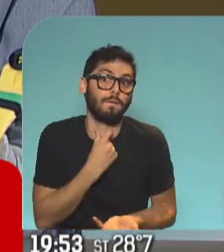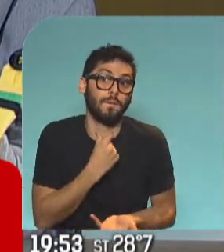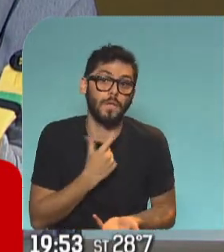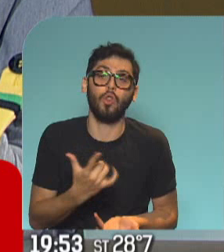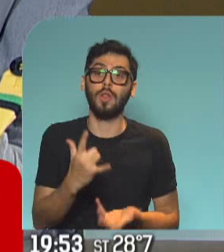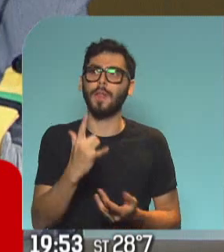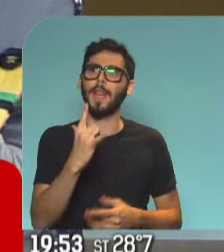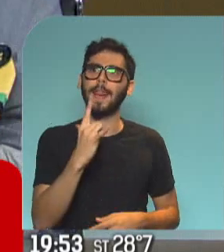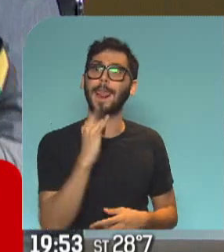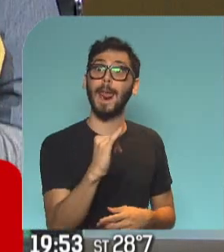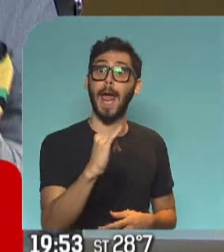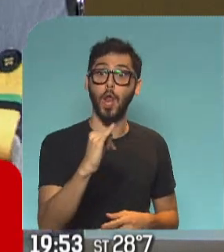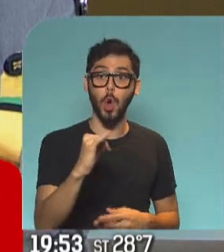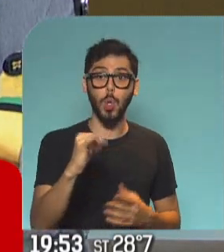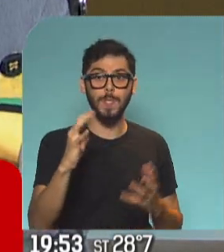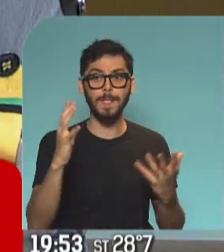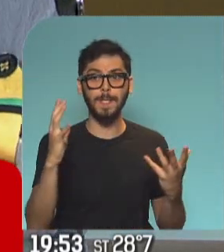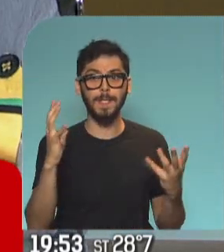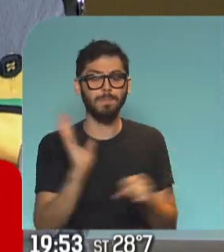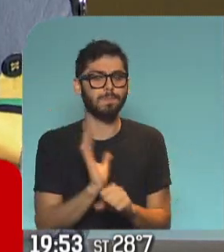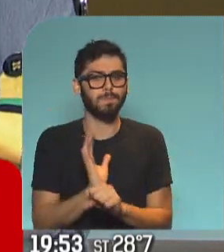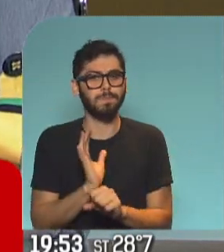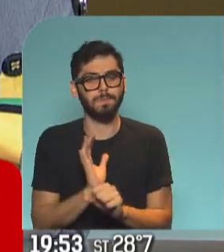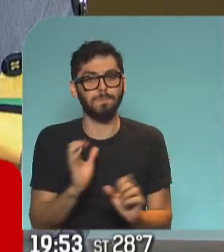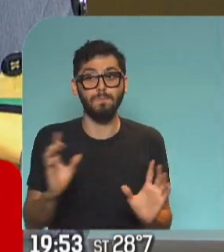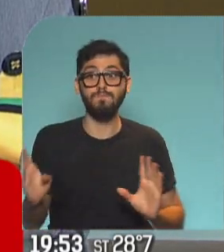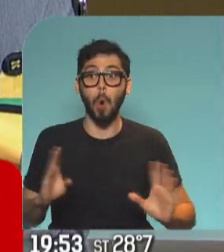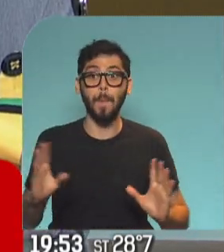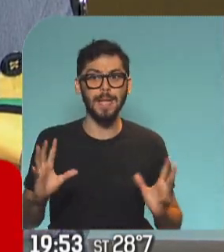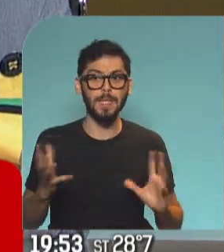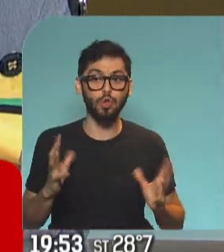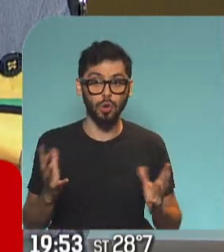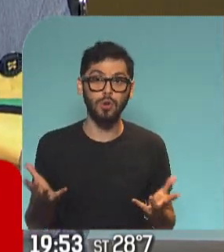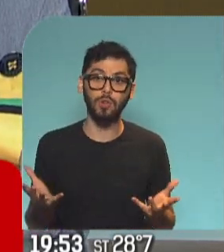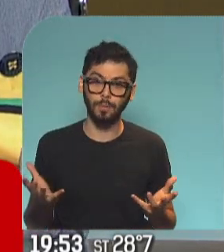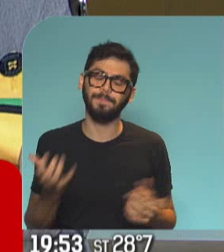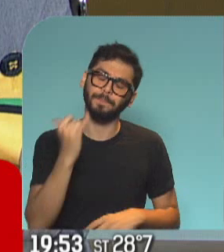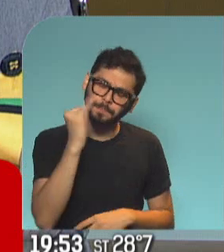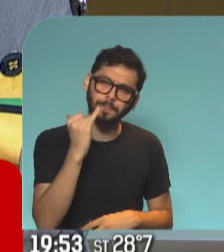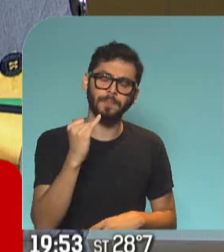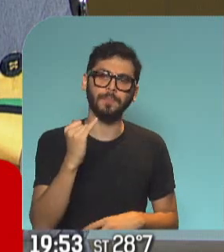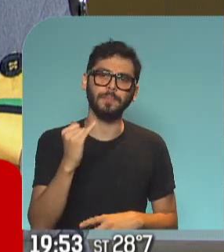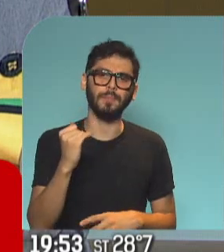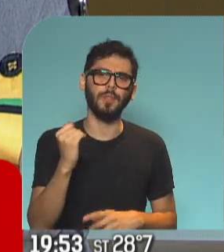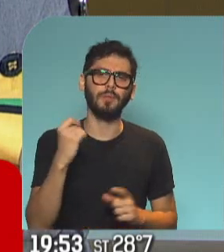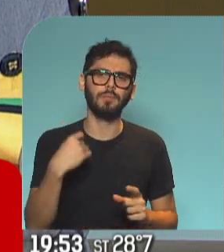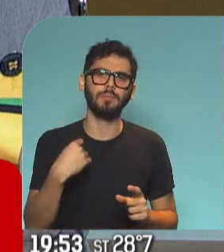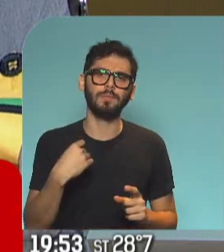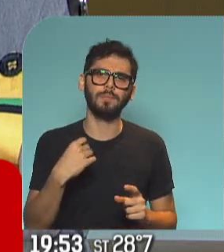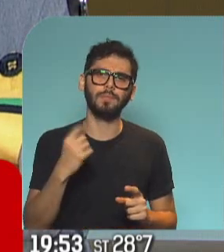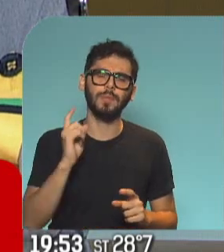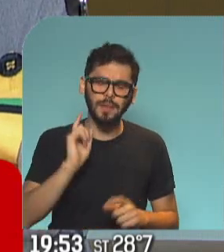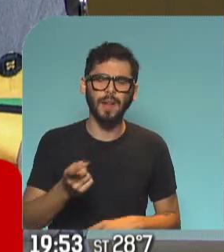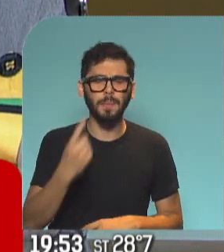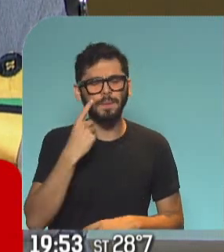denuncia es lo neurálgico en este momento de la sociedad. Sí, y yo creo que también, porque he escuchado varias críticas en relación